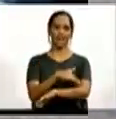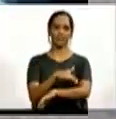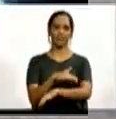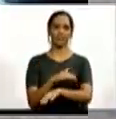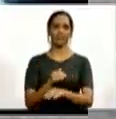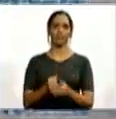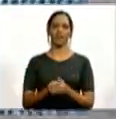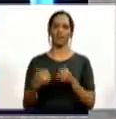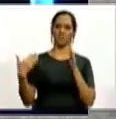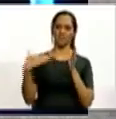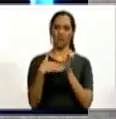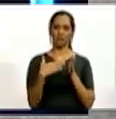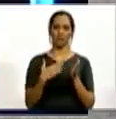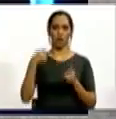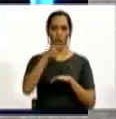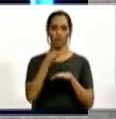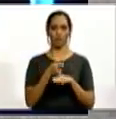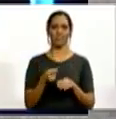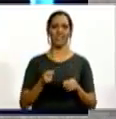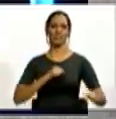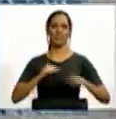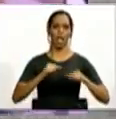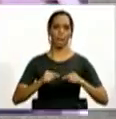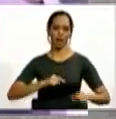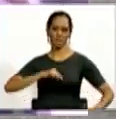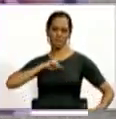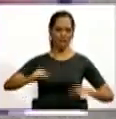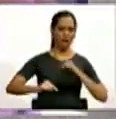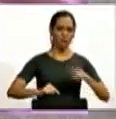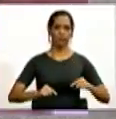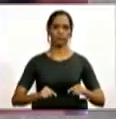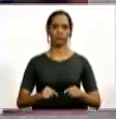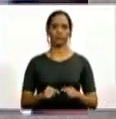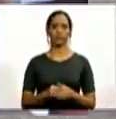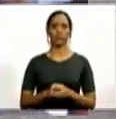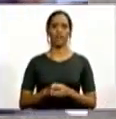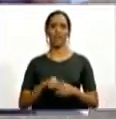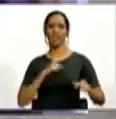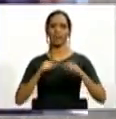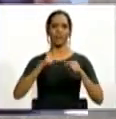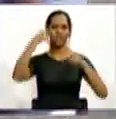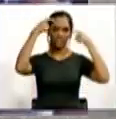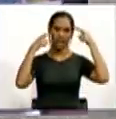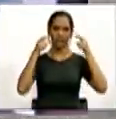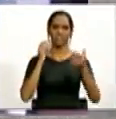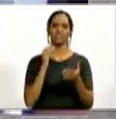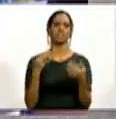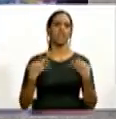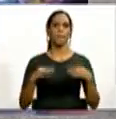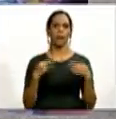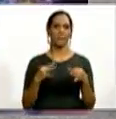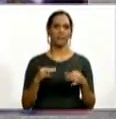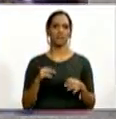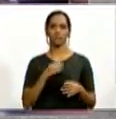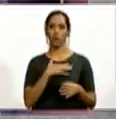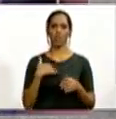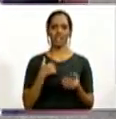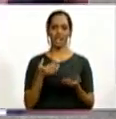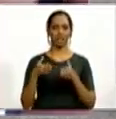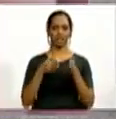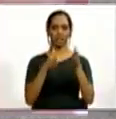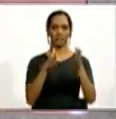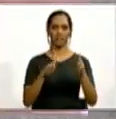gobierno insensato. Era un régimen autoritario. Vamos al régimen de Hugo Chávez porque simplemente nos quiere conducir a un